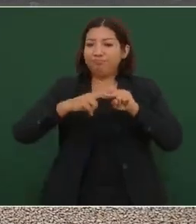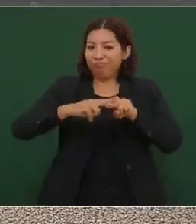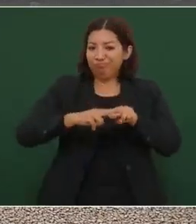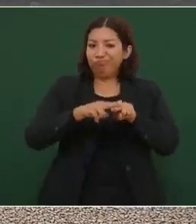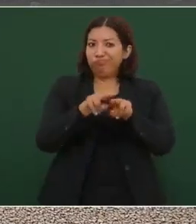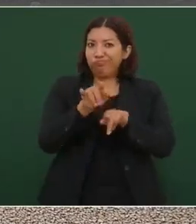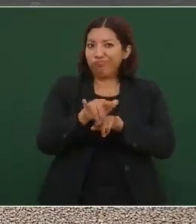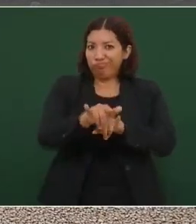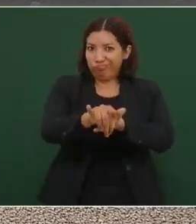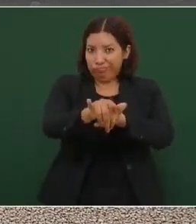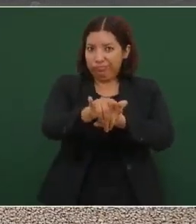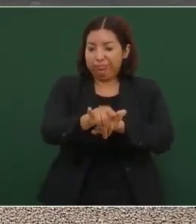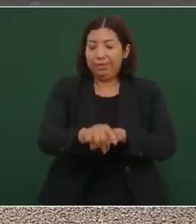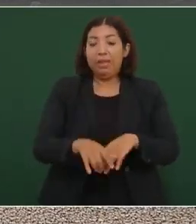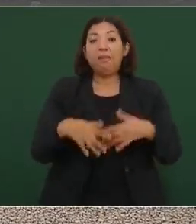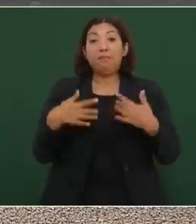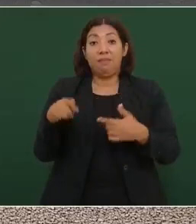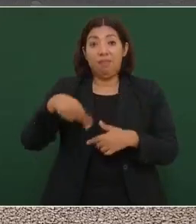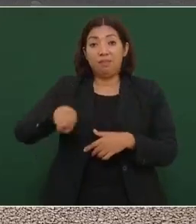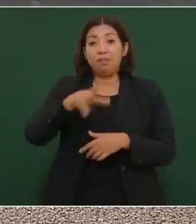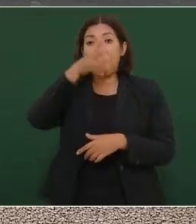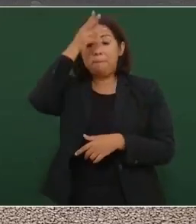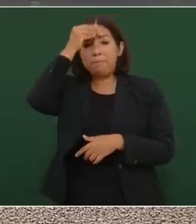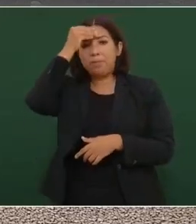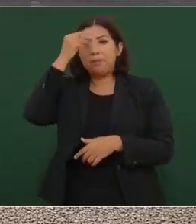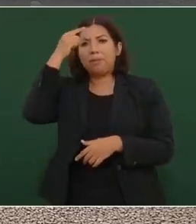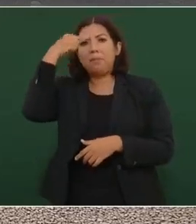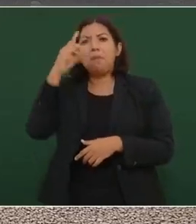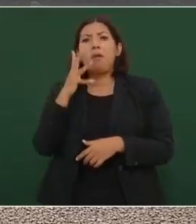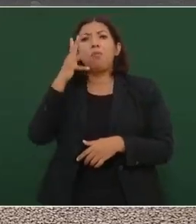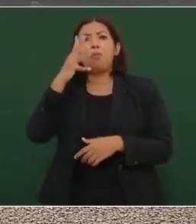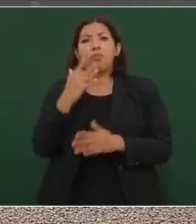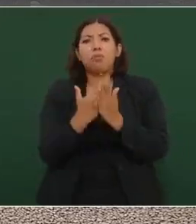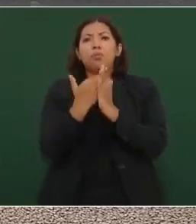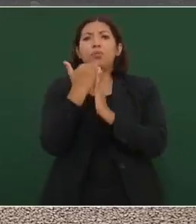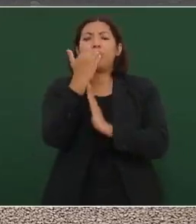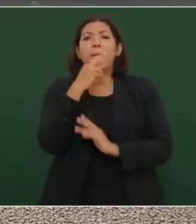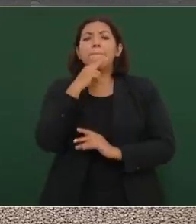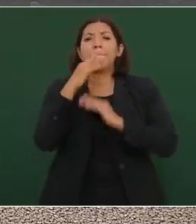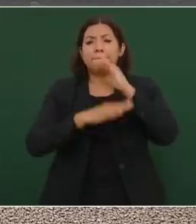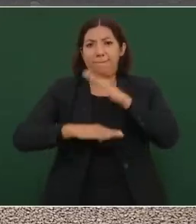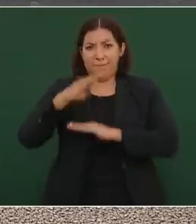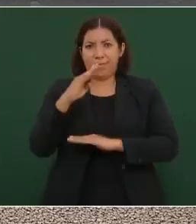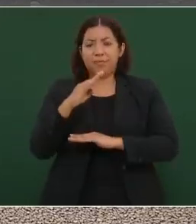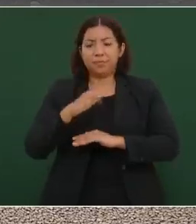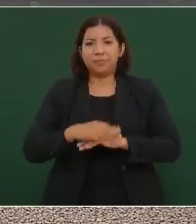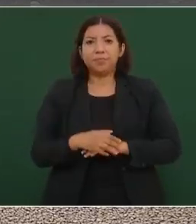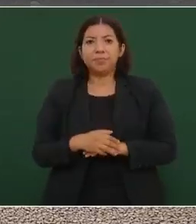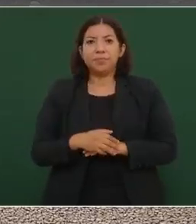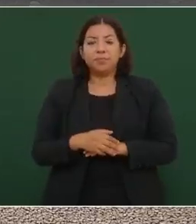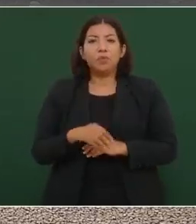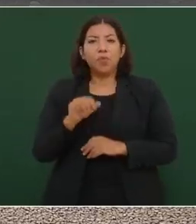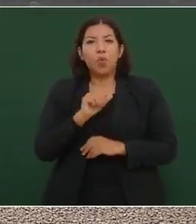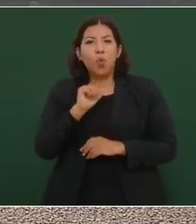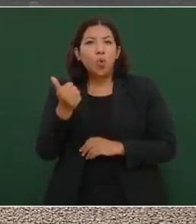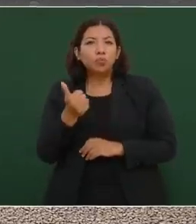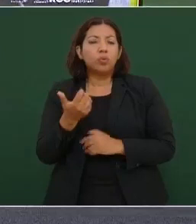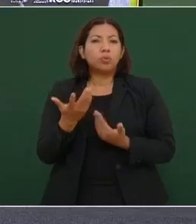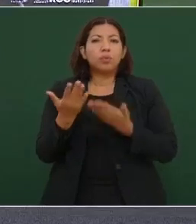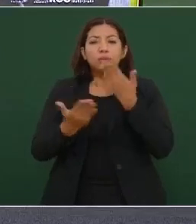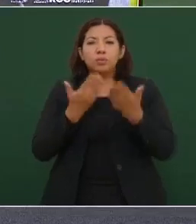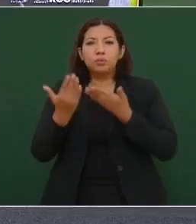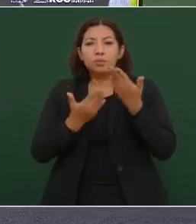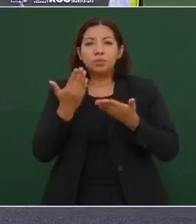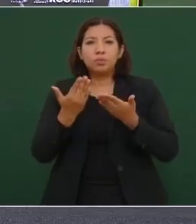abrazando un futuro mejor con muchas oportunidades. Y también ya empezó, están cursando las y los